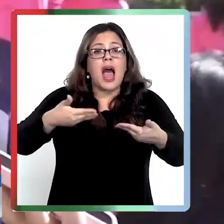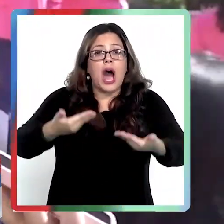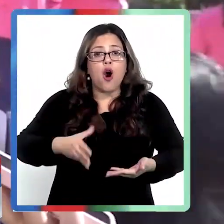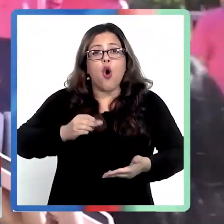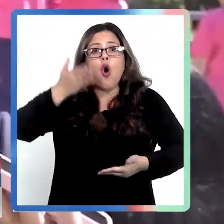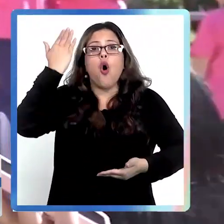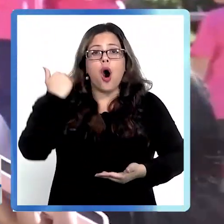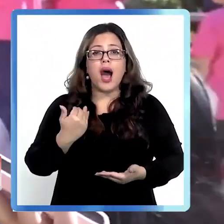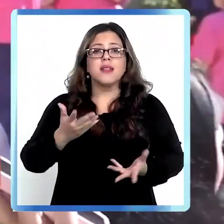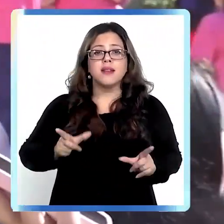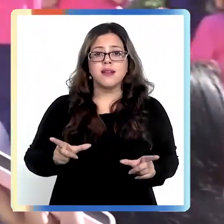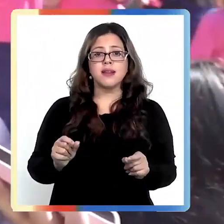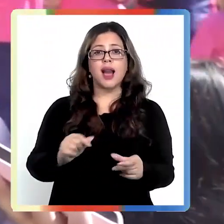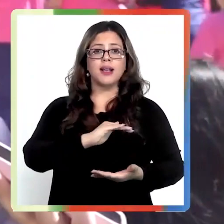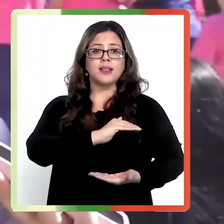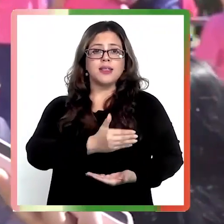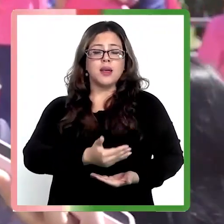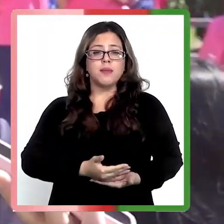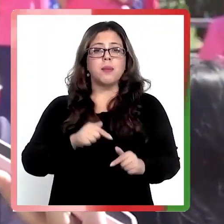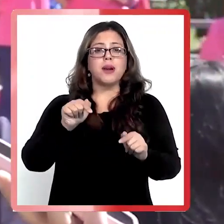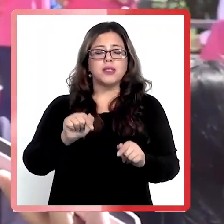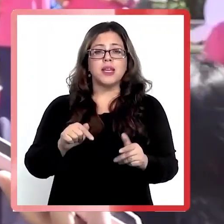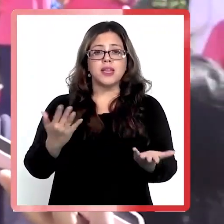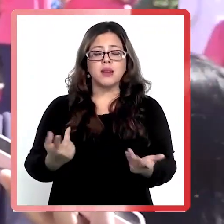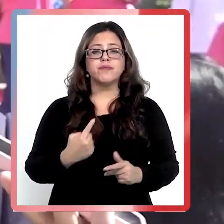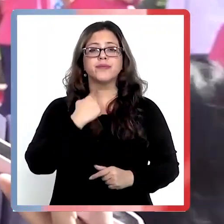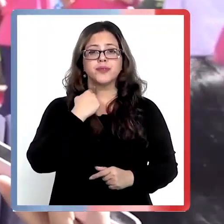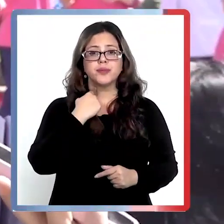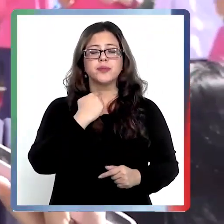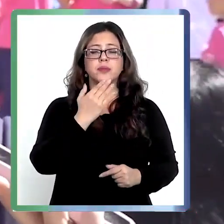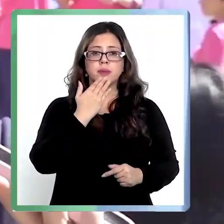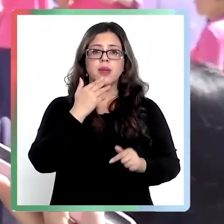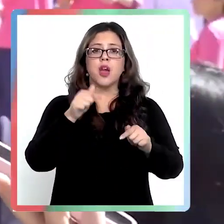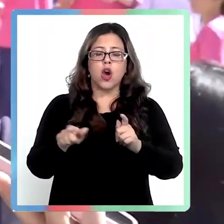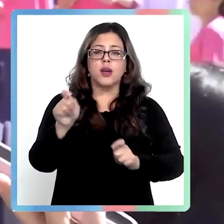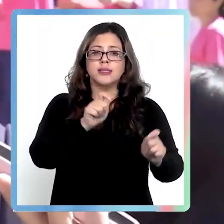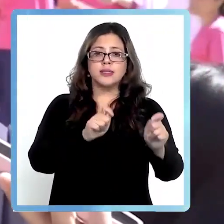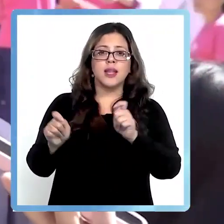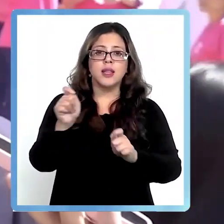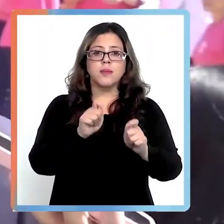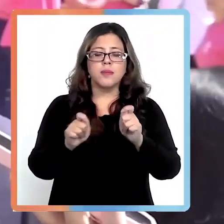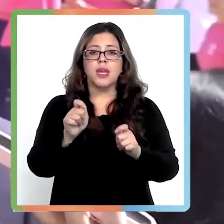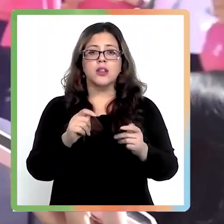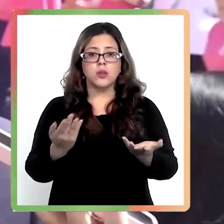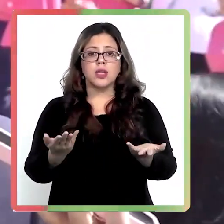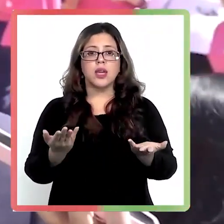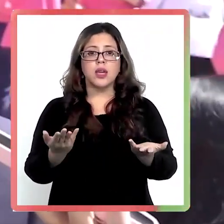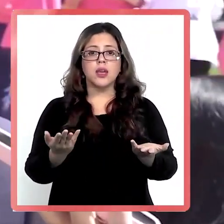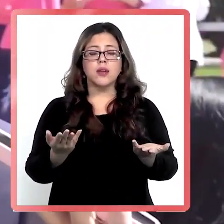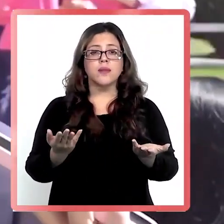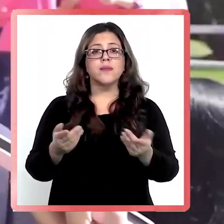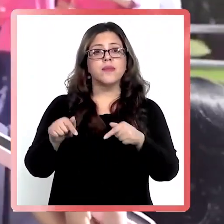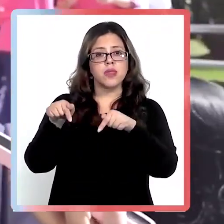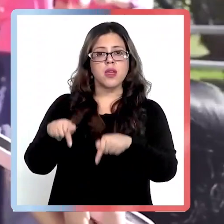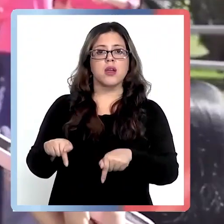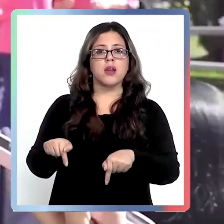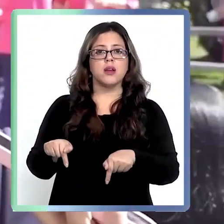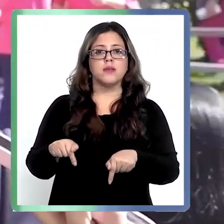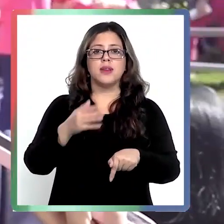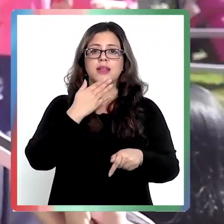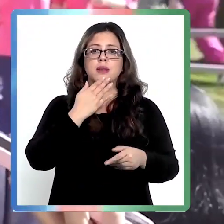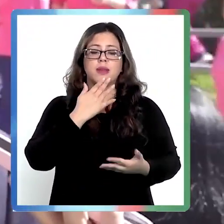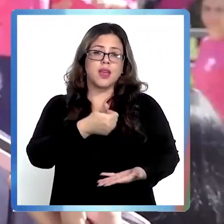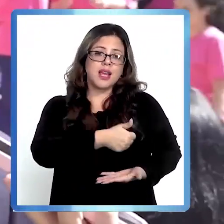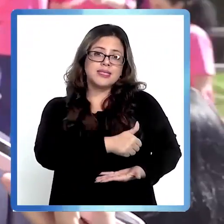que han padecido un cáncer de mama y han sido en cierta manera afectadas también por este tratamiento que se realiza en nuestro establecimiento. Y